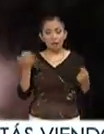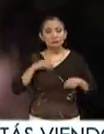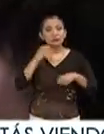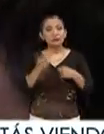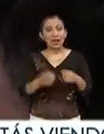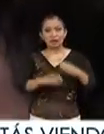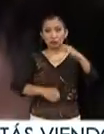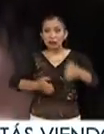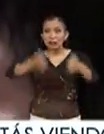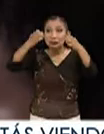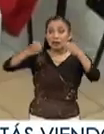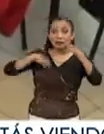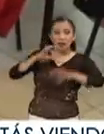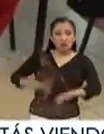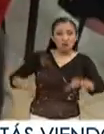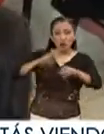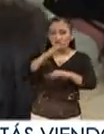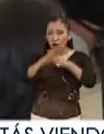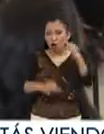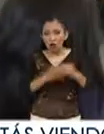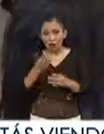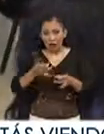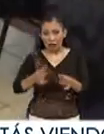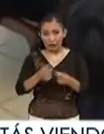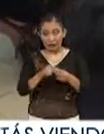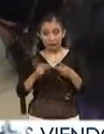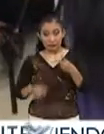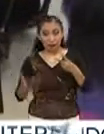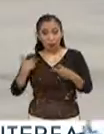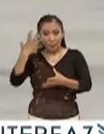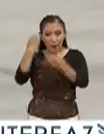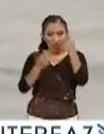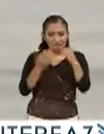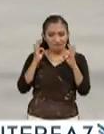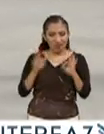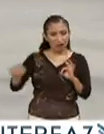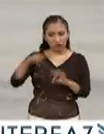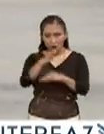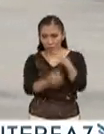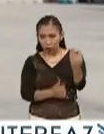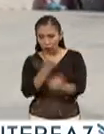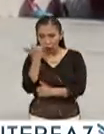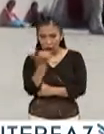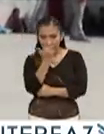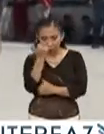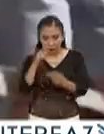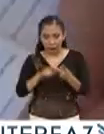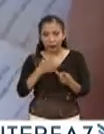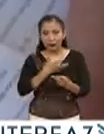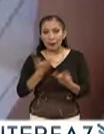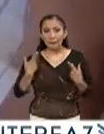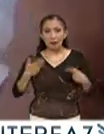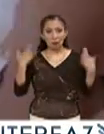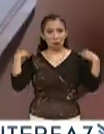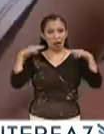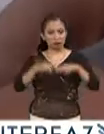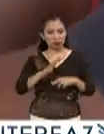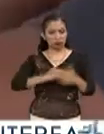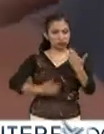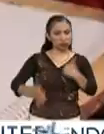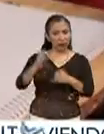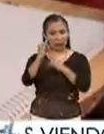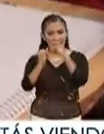equipamiento e infraestructura de alta calidad, asegurar altos índices de aprendizaje en toda la población educativa, contar con personal competitivo a